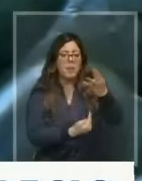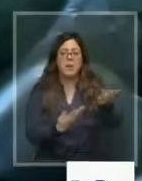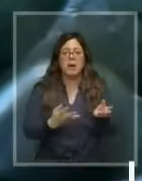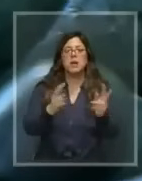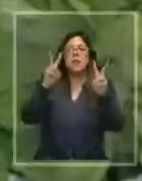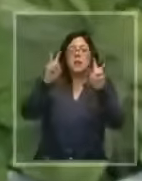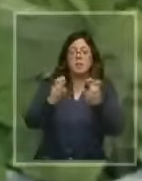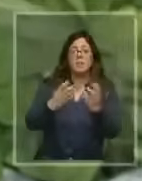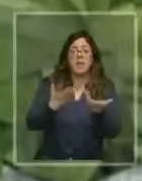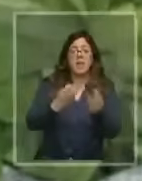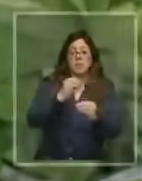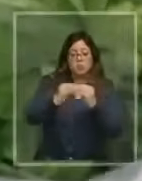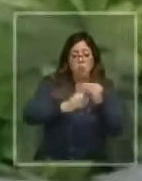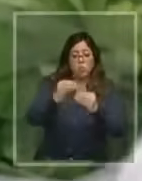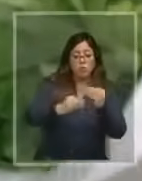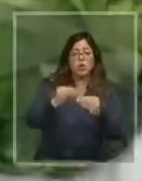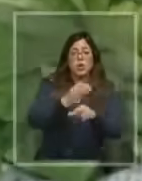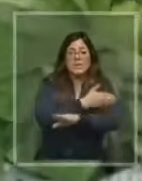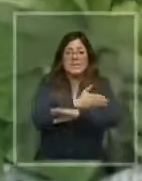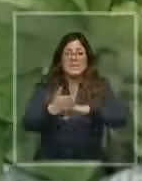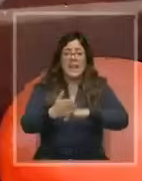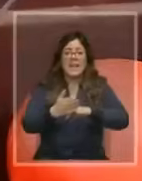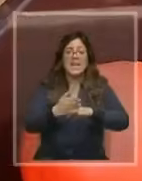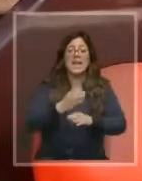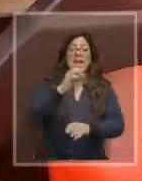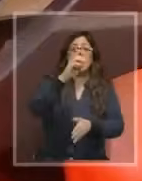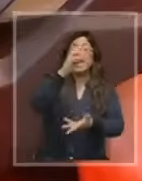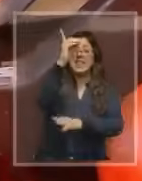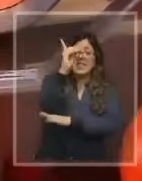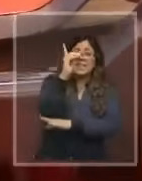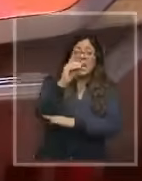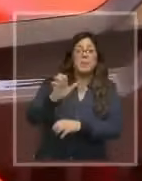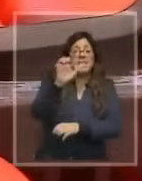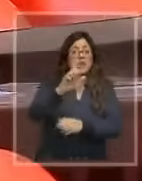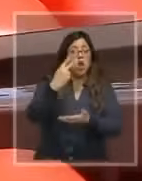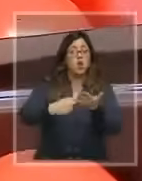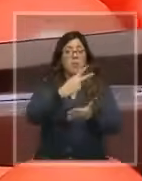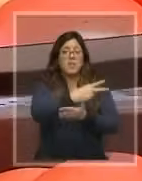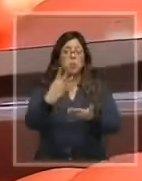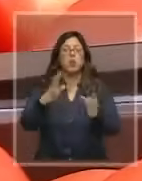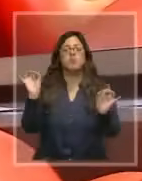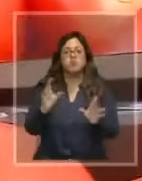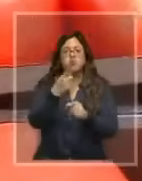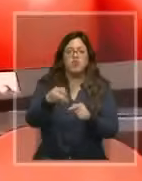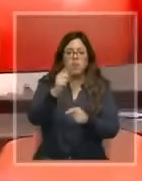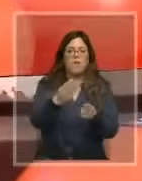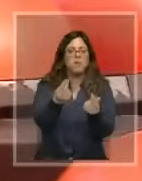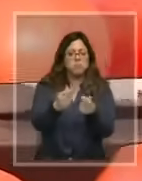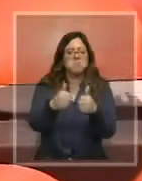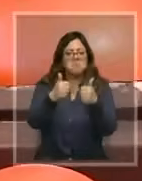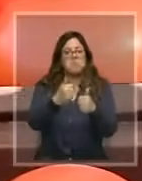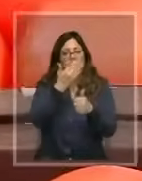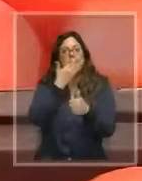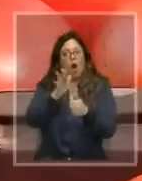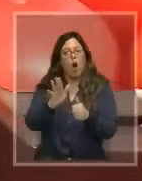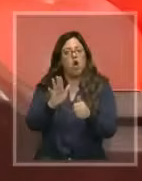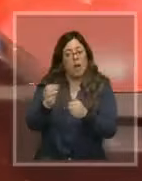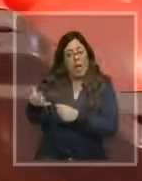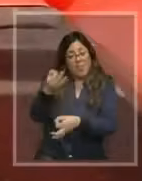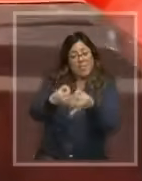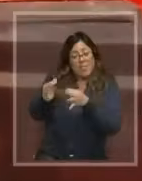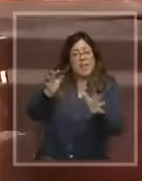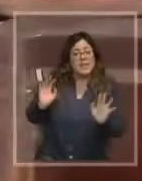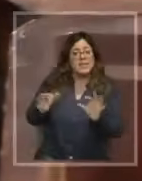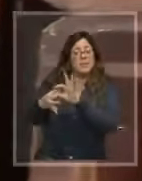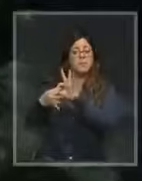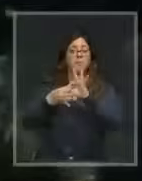producciones atrasadas, recién en diciembre y enero de 2024, podrían volver esos buenos precios e incluso mejores, nos aseguran, por la